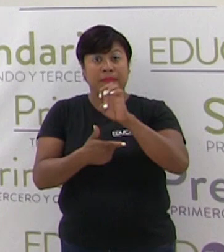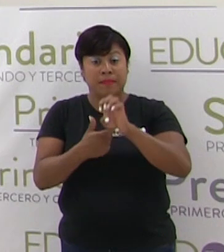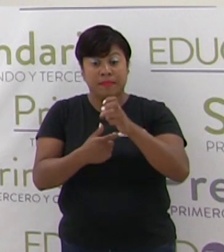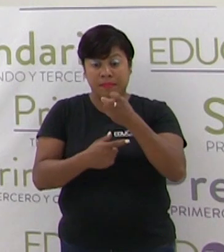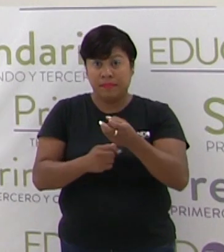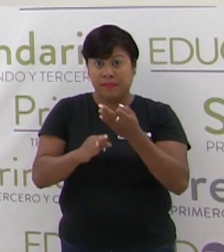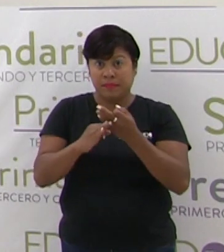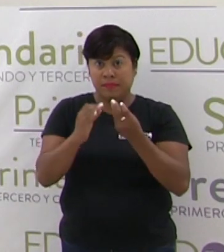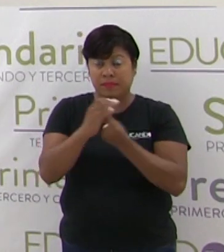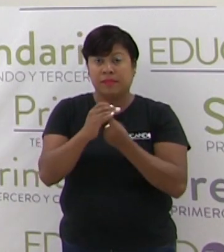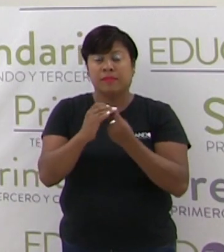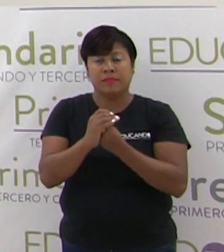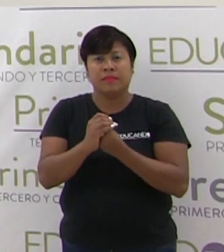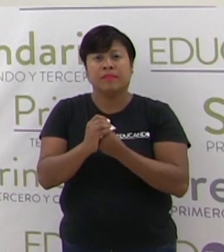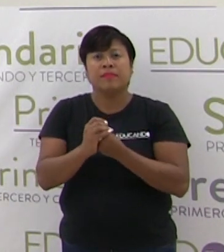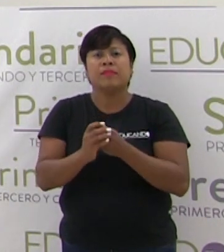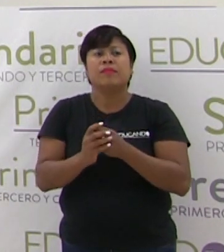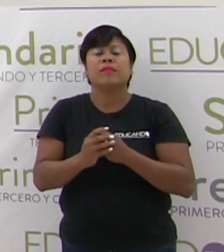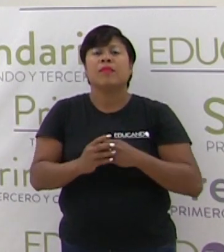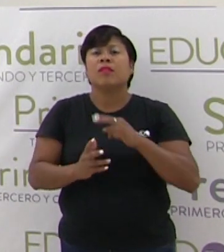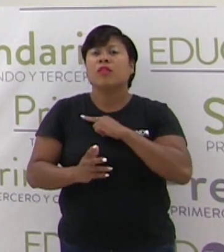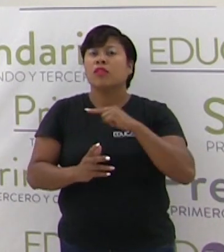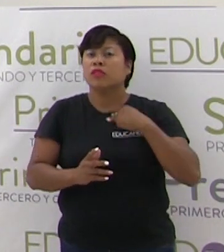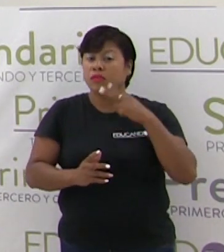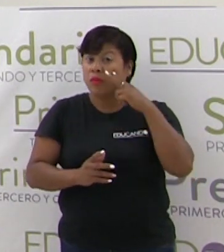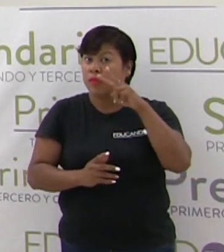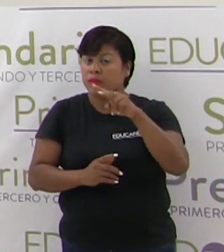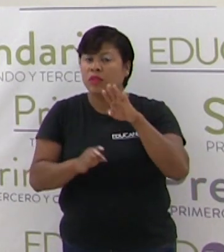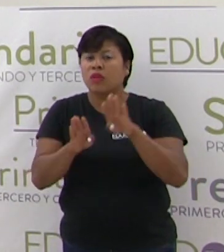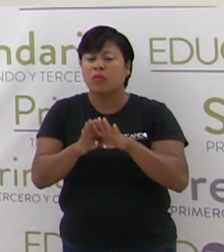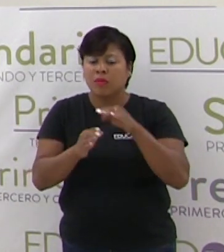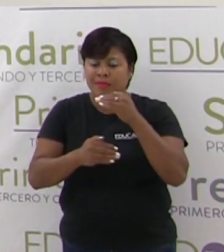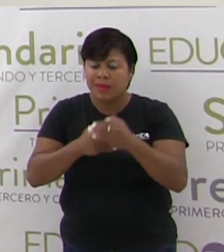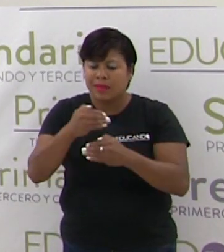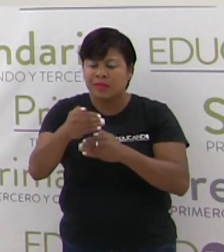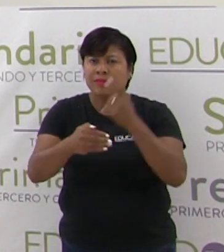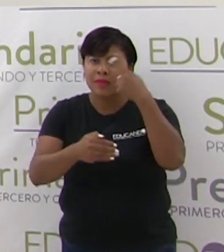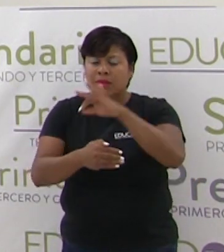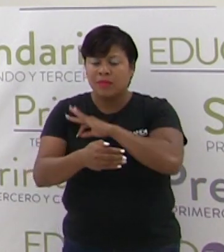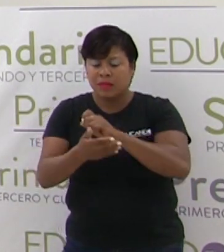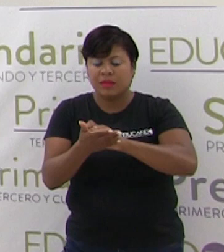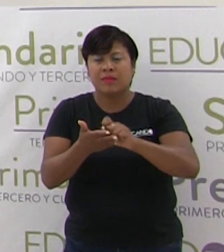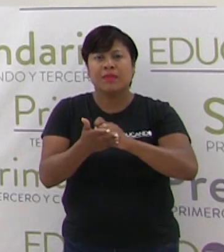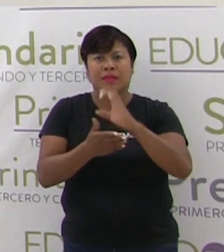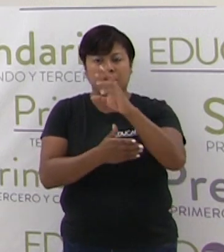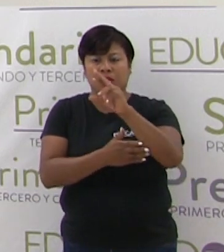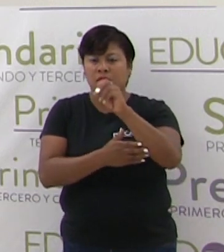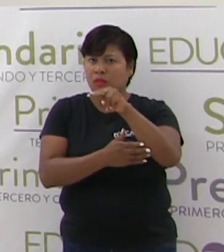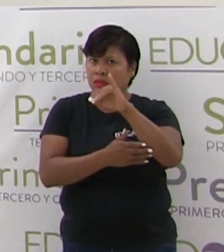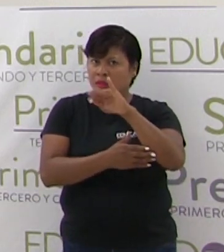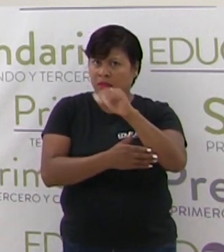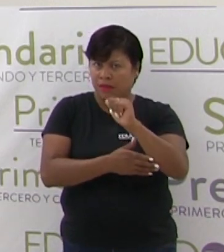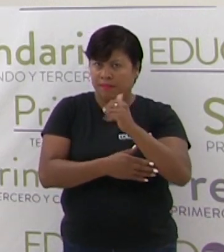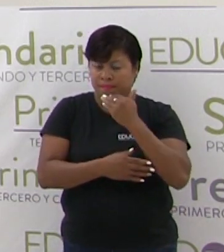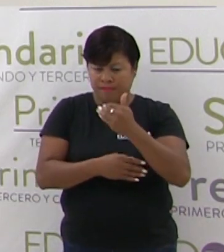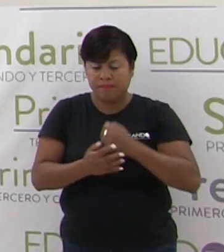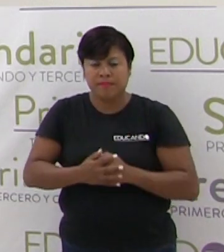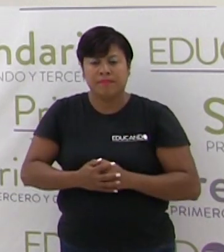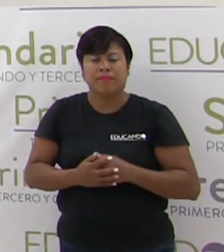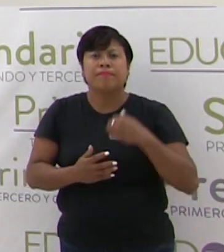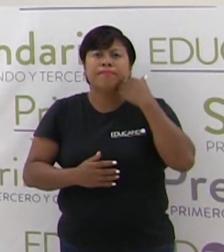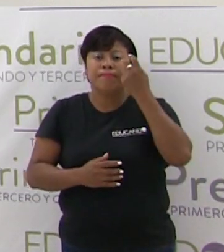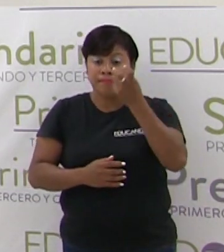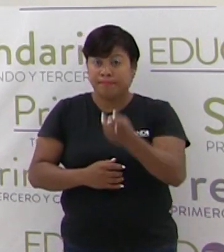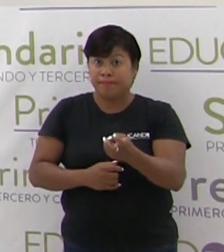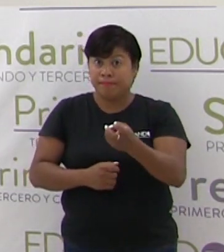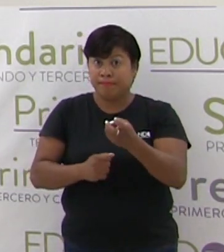en esta sesión vamos a ver los pasos para escribir una crónica. Bien, quiero